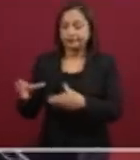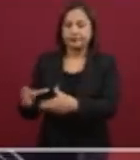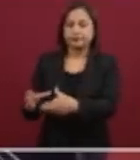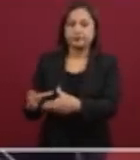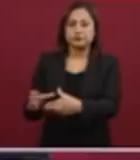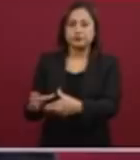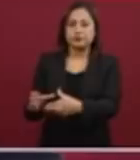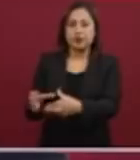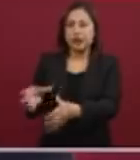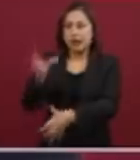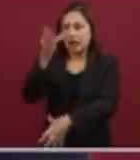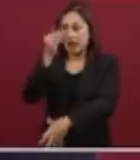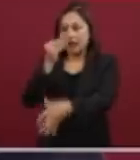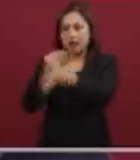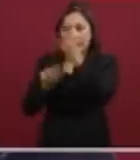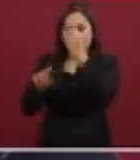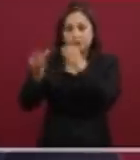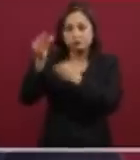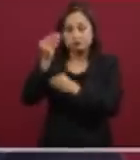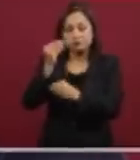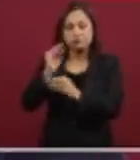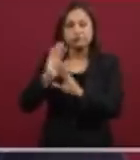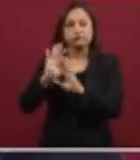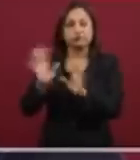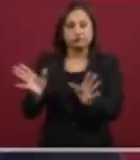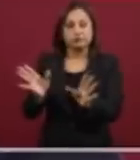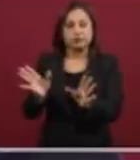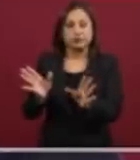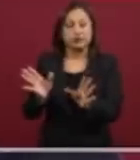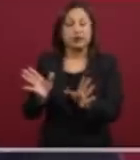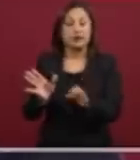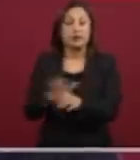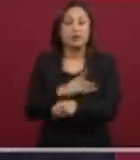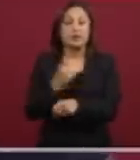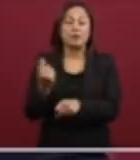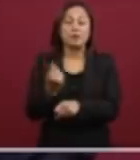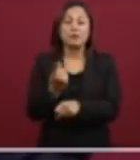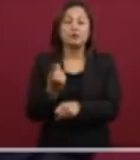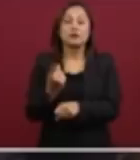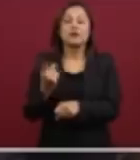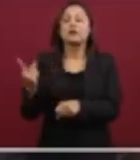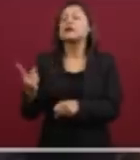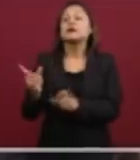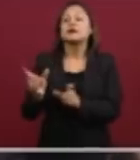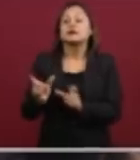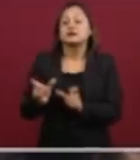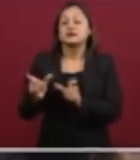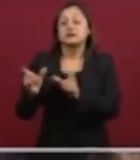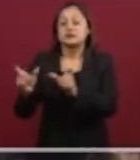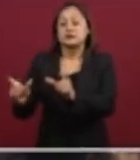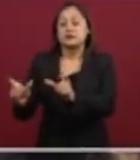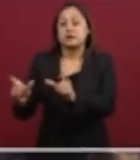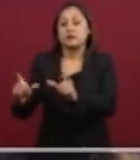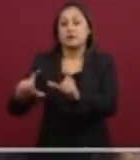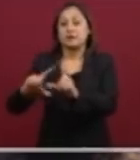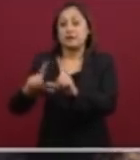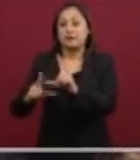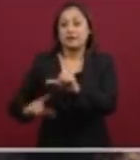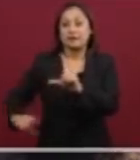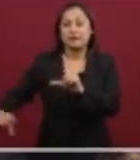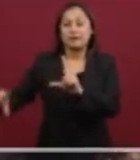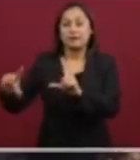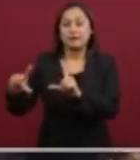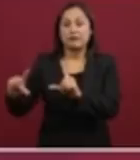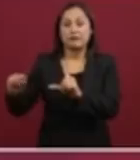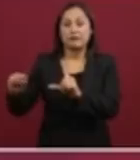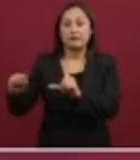es el pasar de la seguridad nacional, de la seguridad interior, a